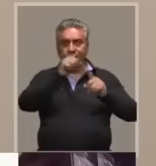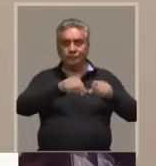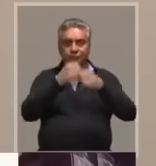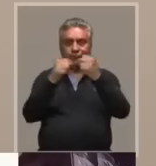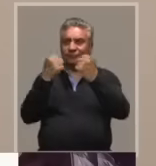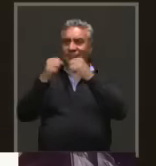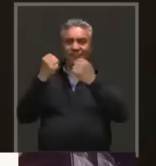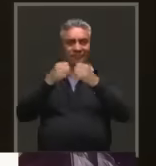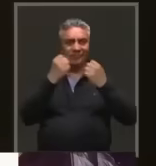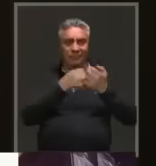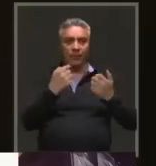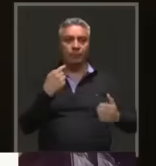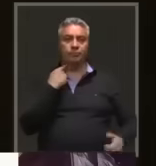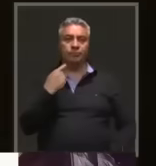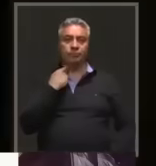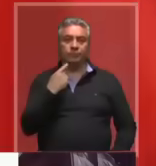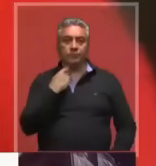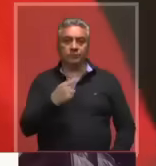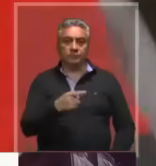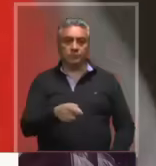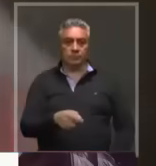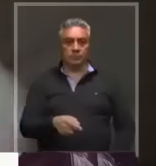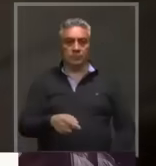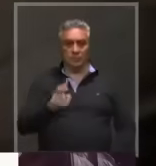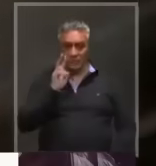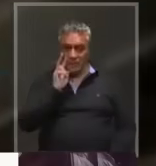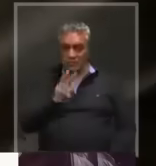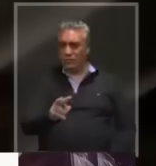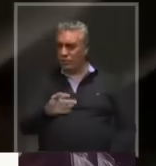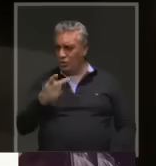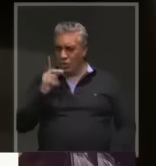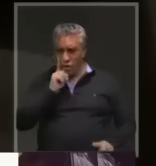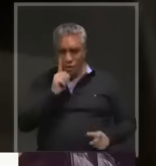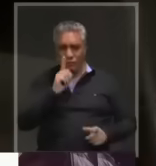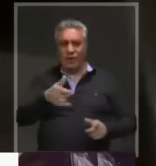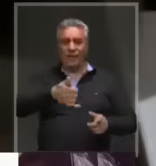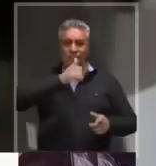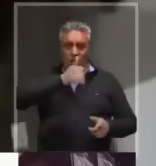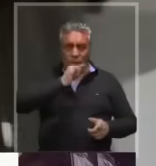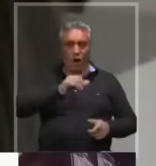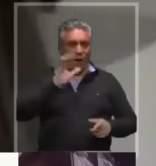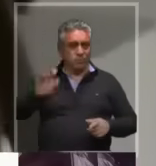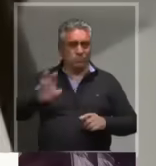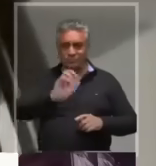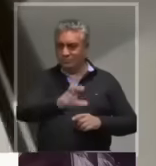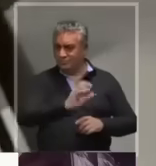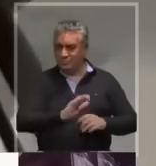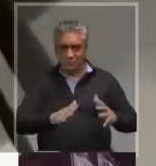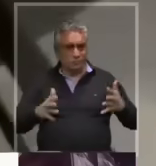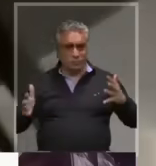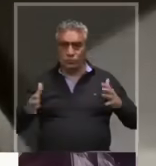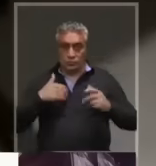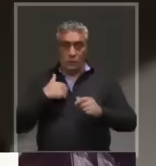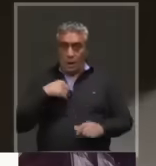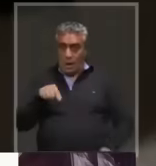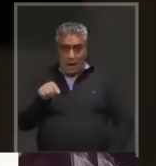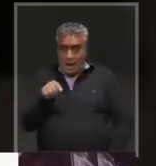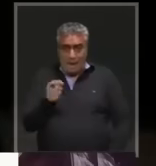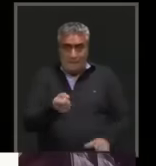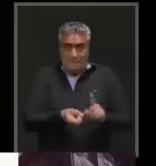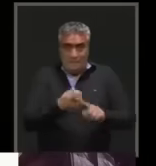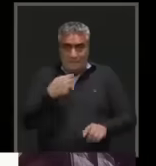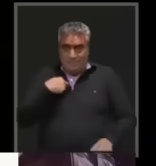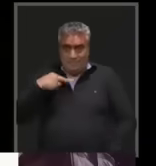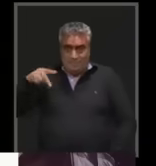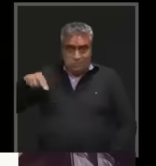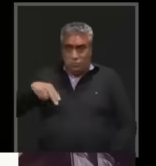Trabajó con licor, botellas quebradas. Ustedes tuvieron que limpiar y reconocer sus cosas. Recién ahora se está pudiendo hacer hace